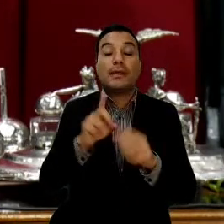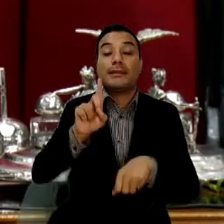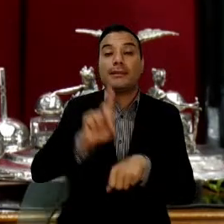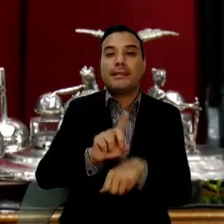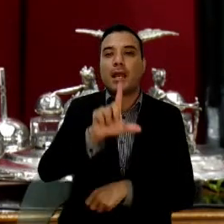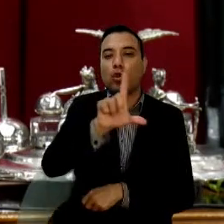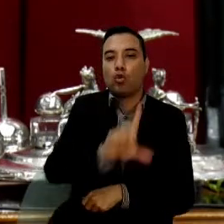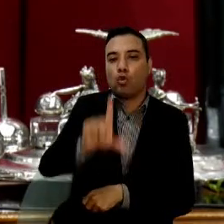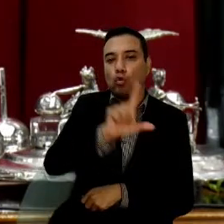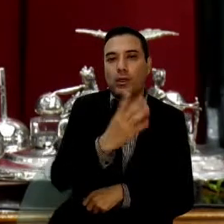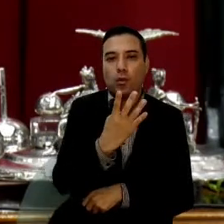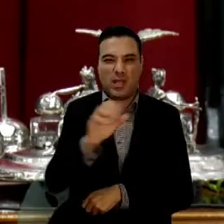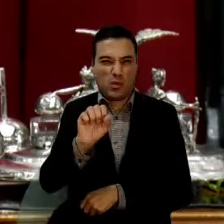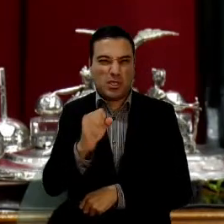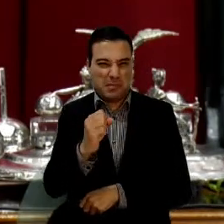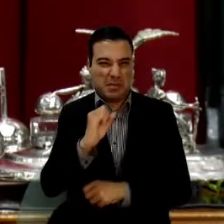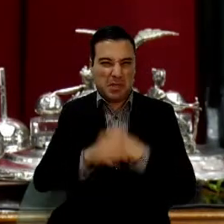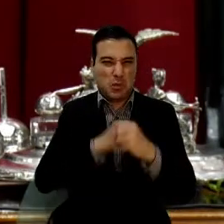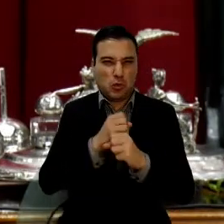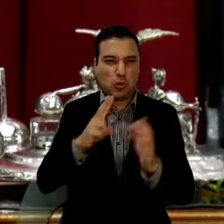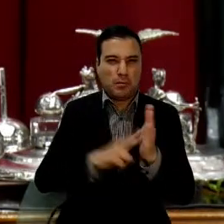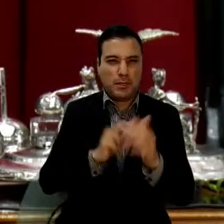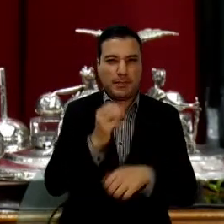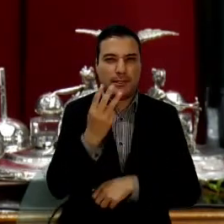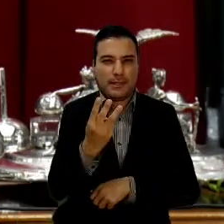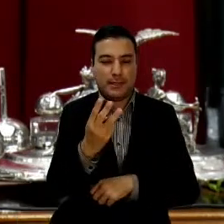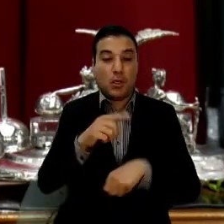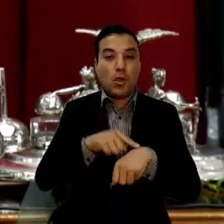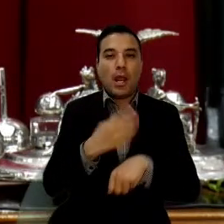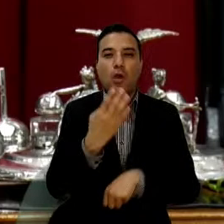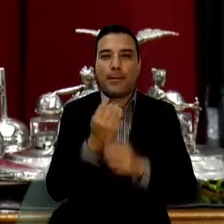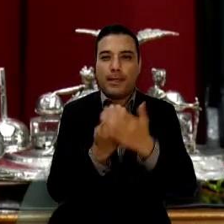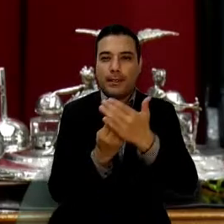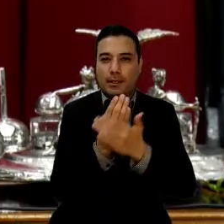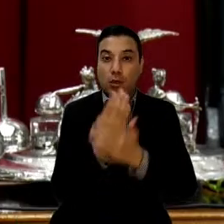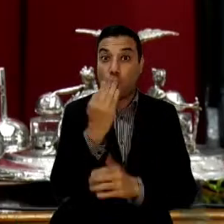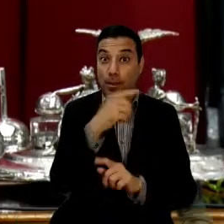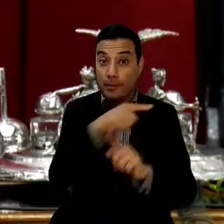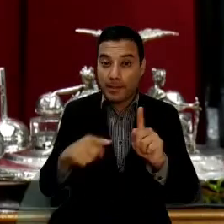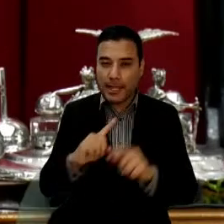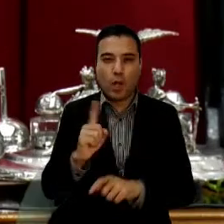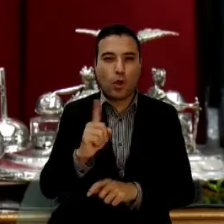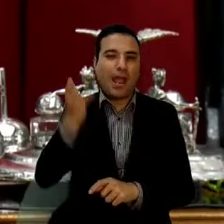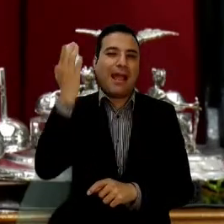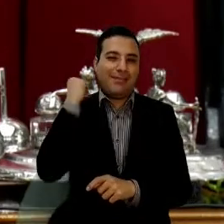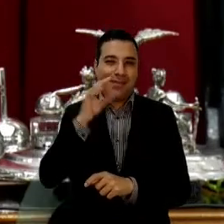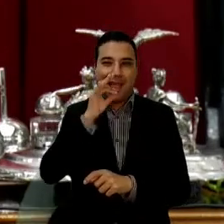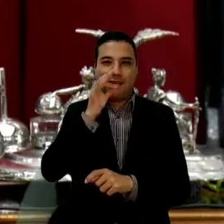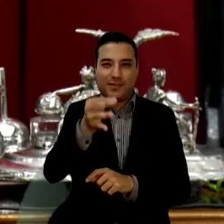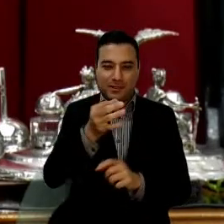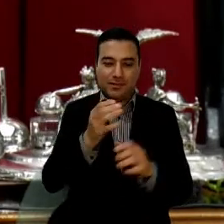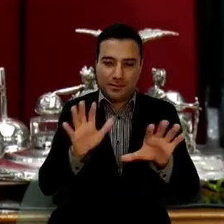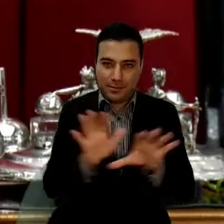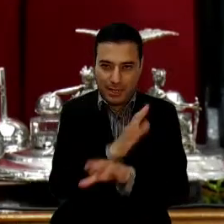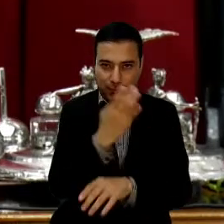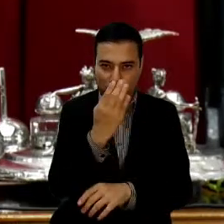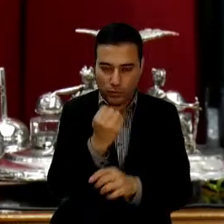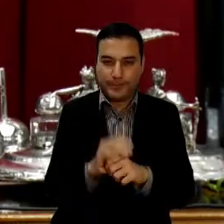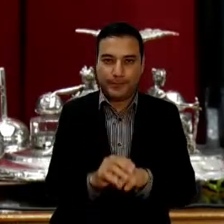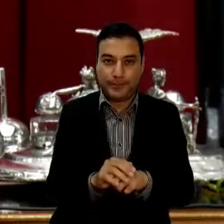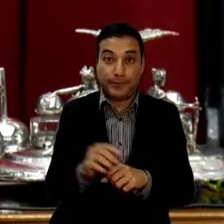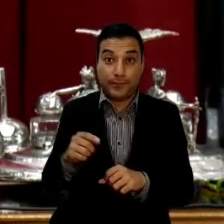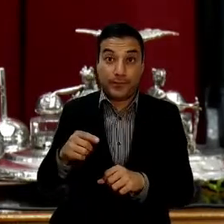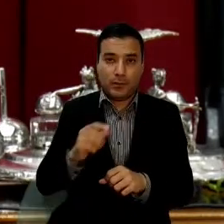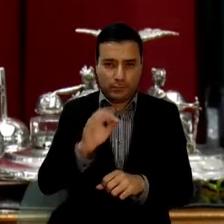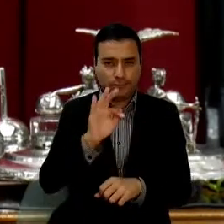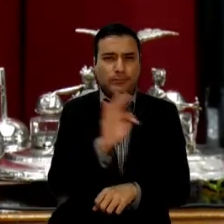de septiembre del año en curso a las 9 horas y no a las 9:30 horas como se había informado, por lo que me pongo a sus órdenes para coordinar